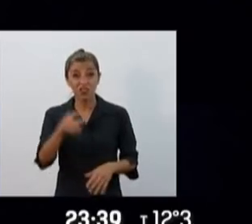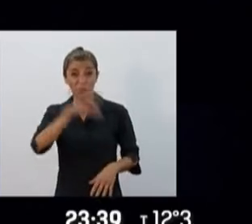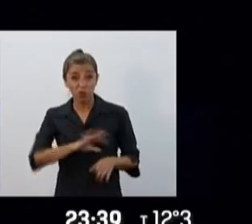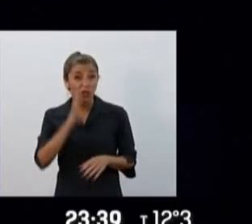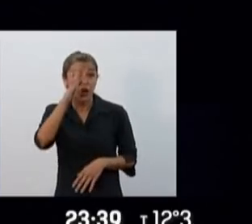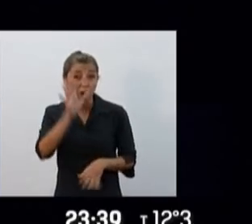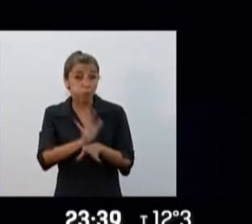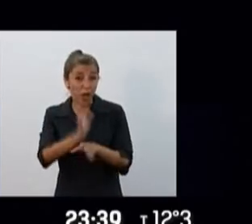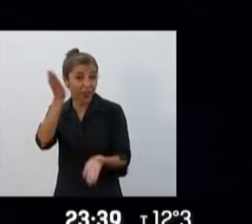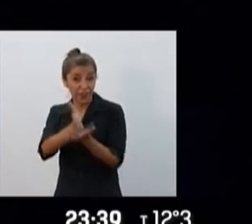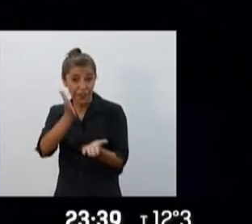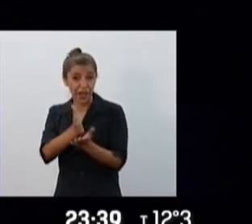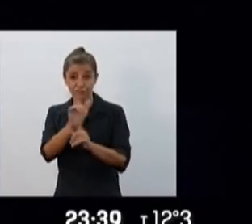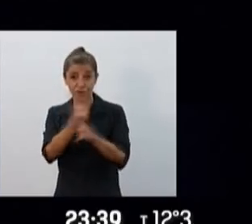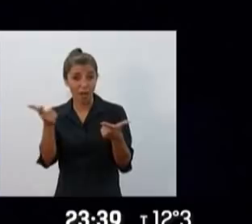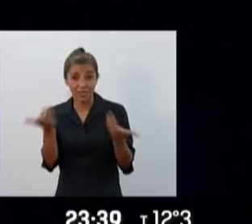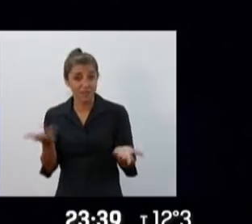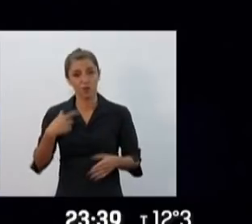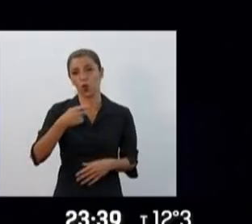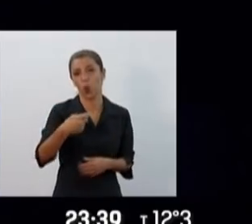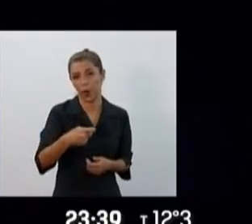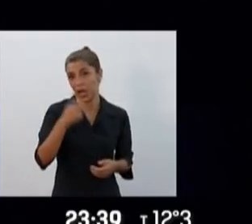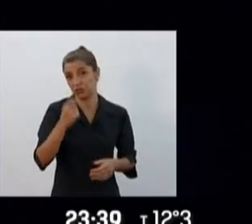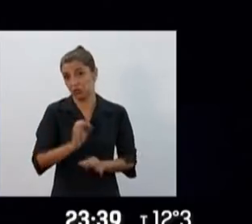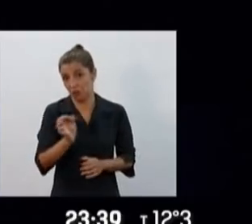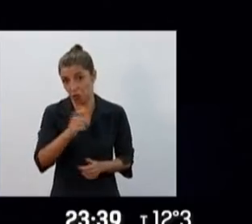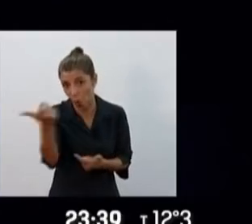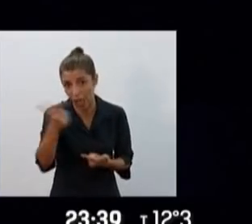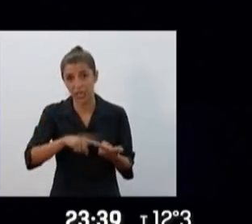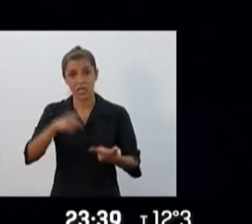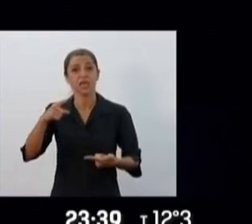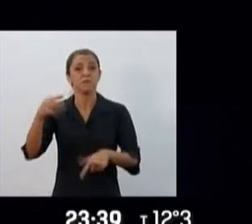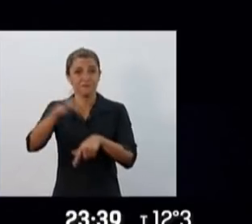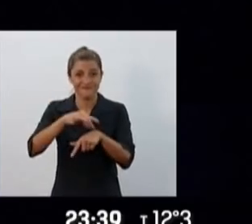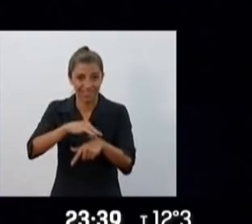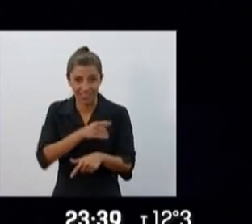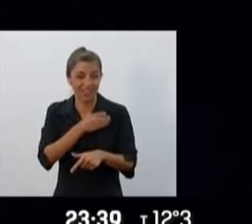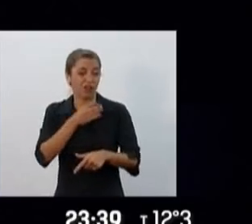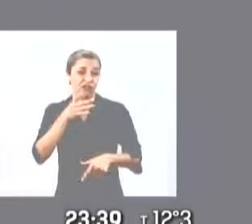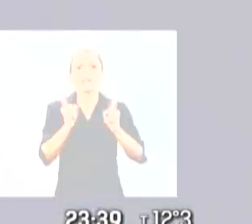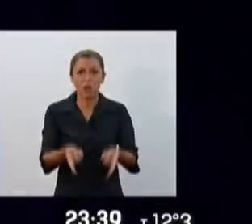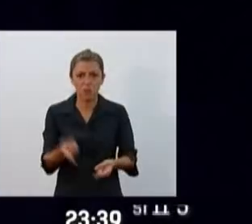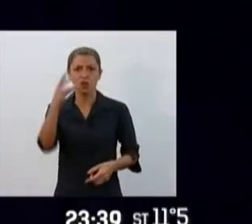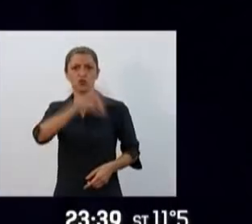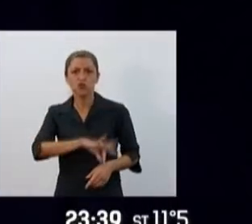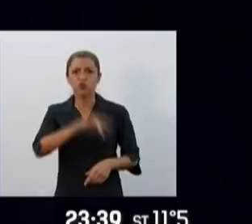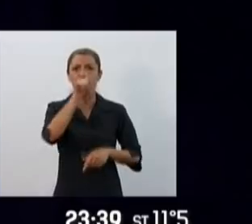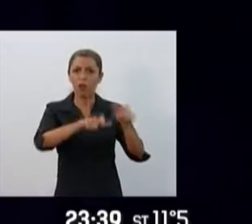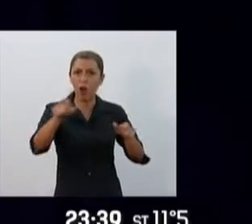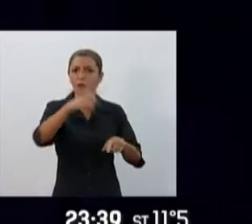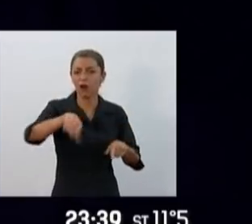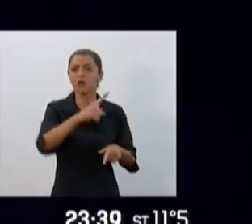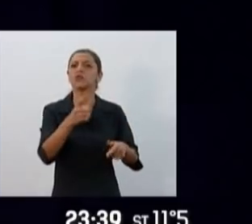tipo de derecho. No tiene jubilación, no tiene medicina, no tiene aguinaldo, no tiene nada. Hay que bajar